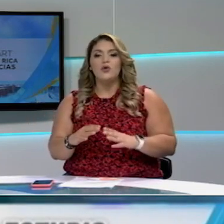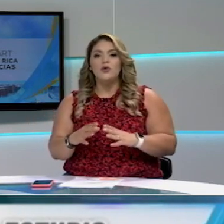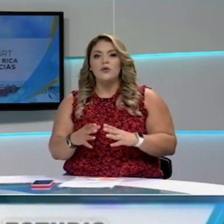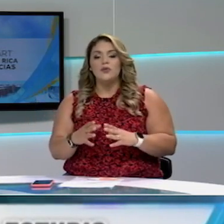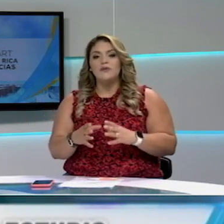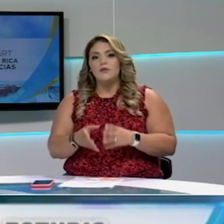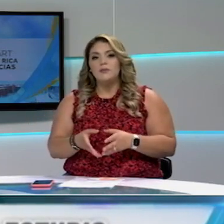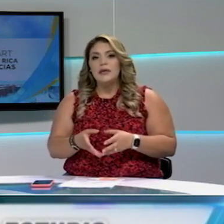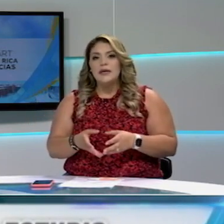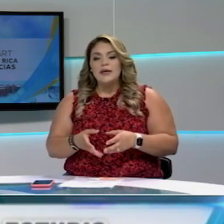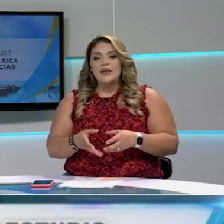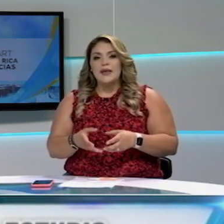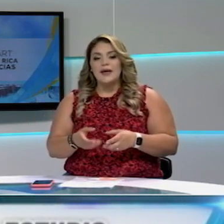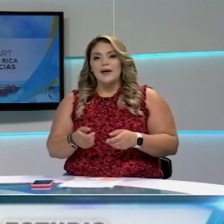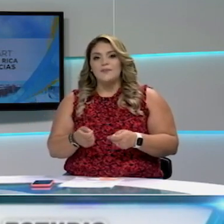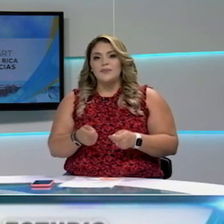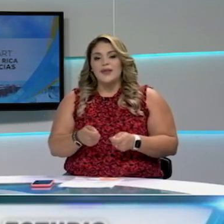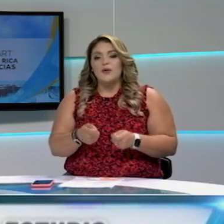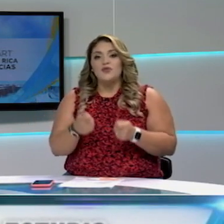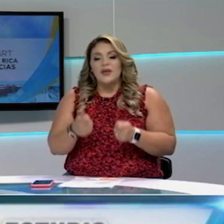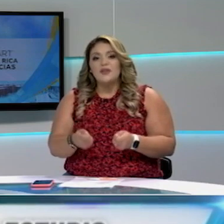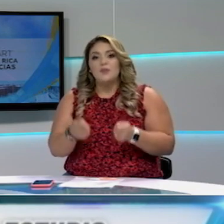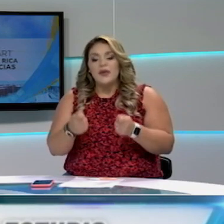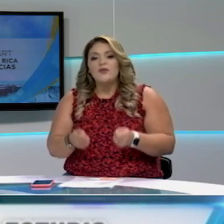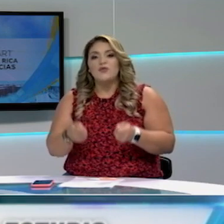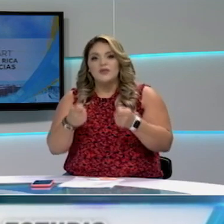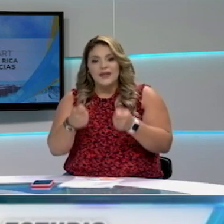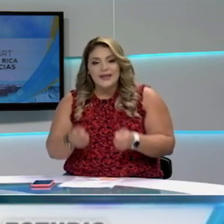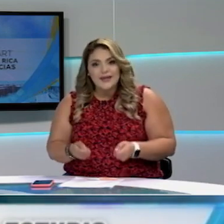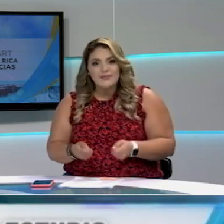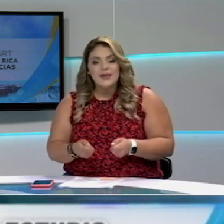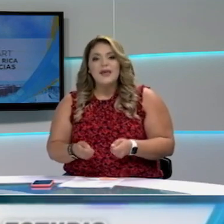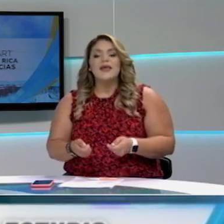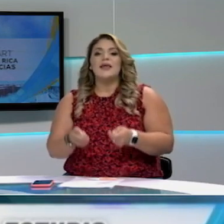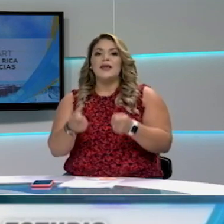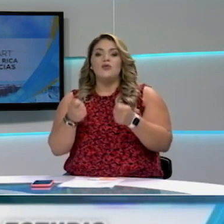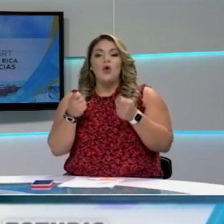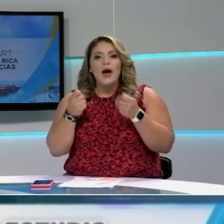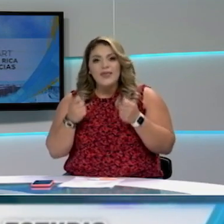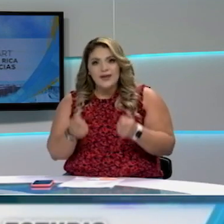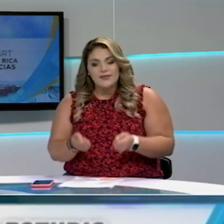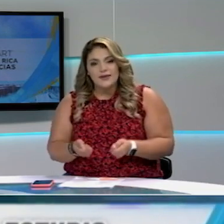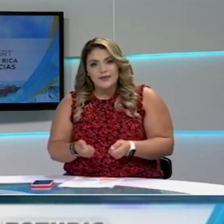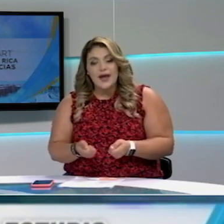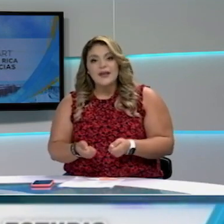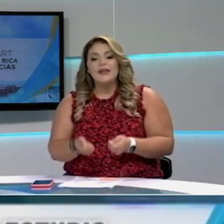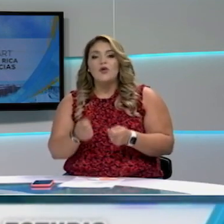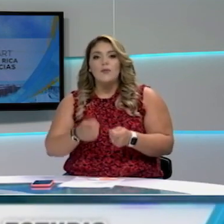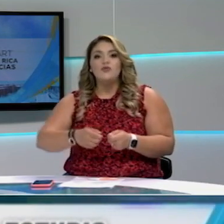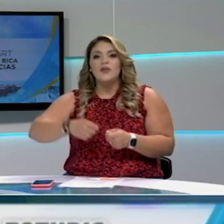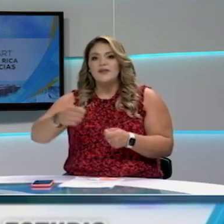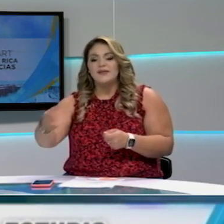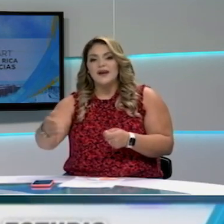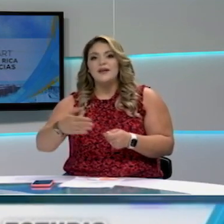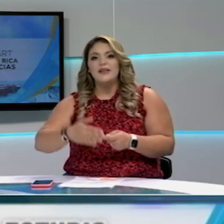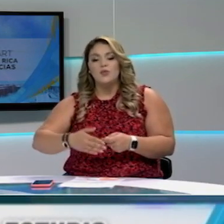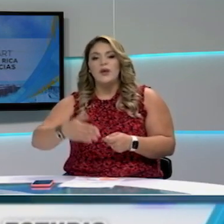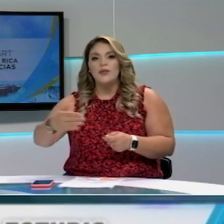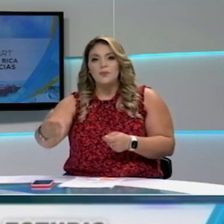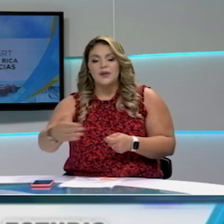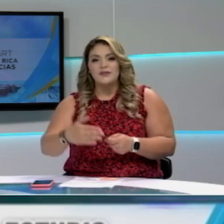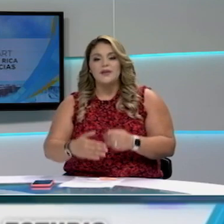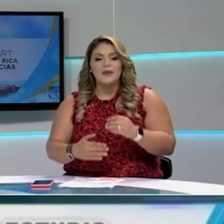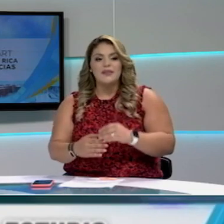Julio, de una forma que ustedes puedan sostenerse, que no haya que cerrar, y cómo ustedes están